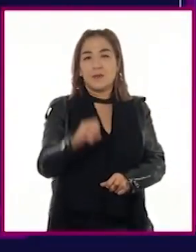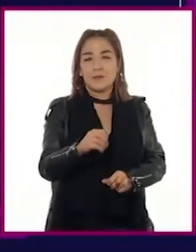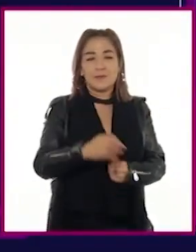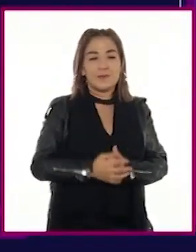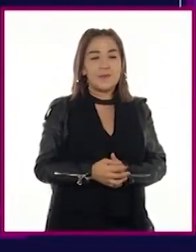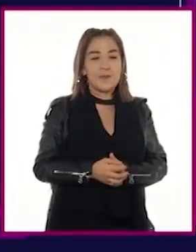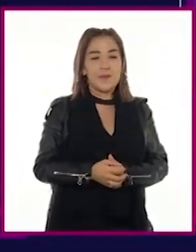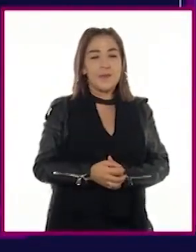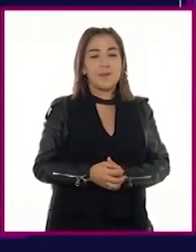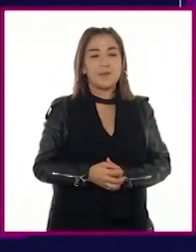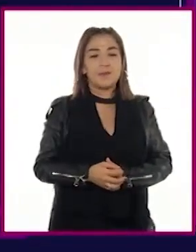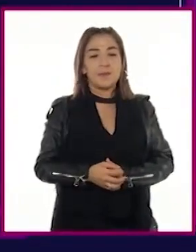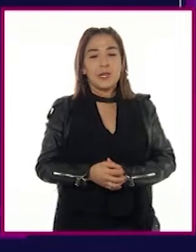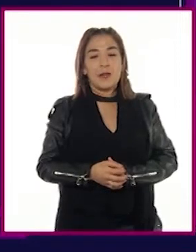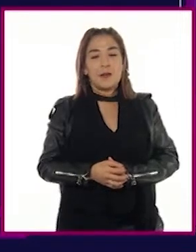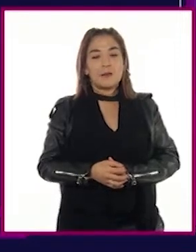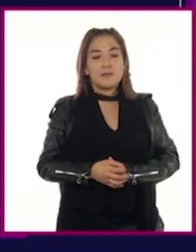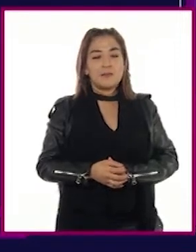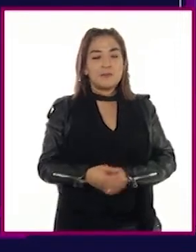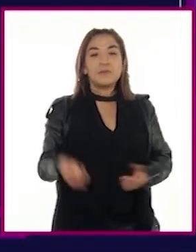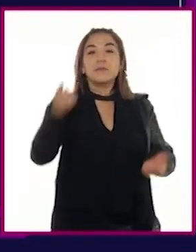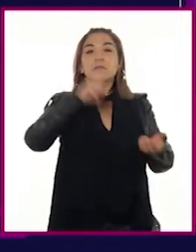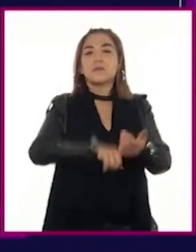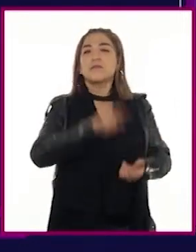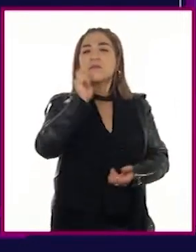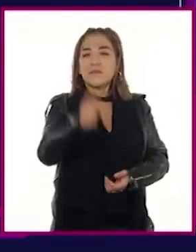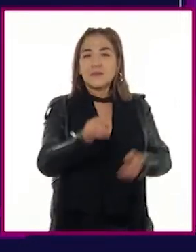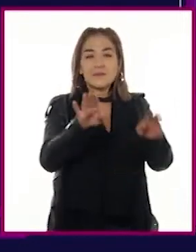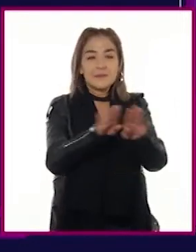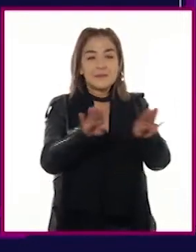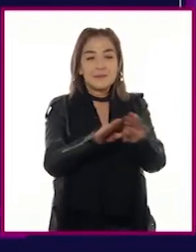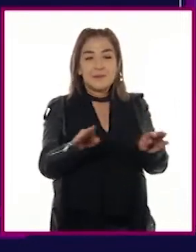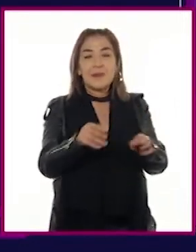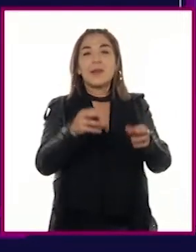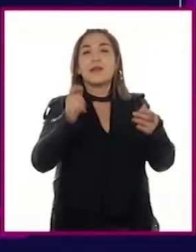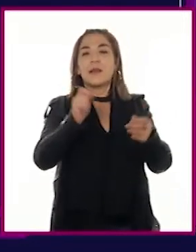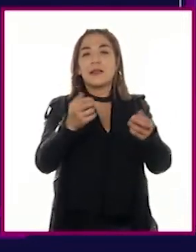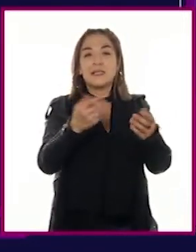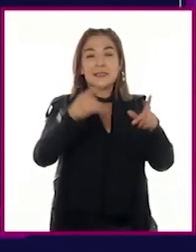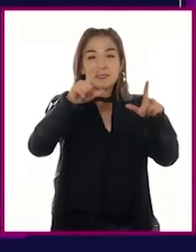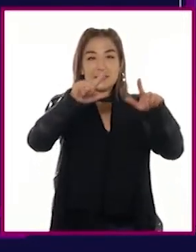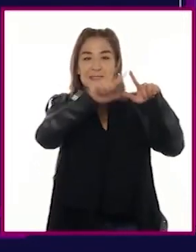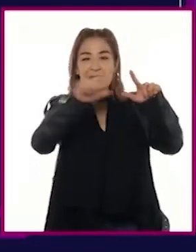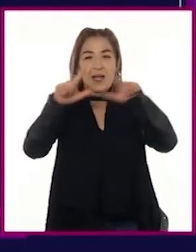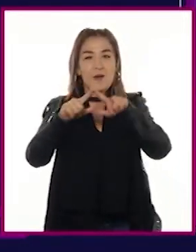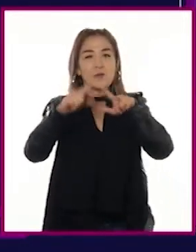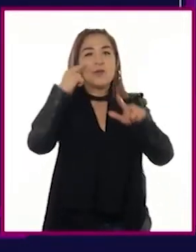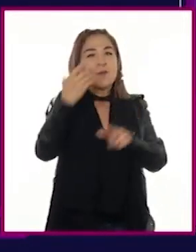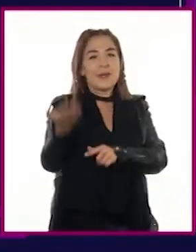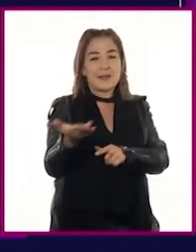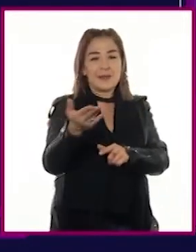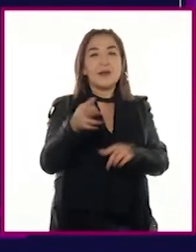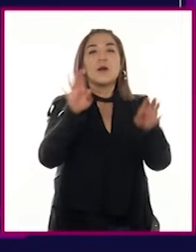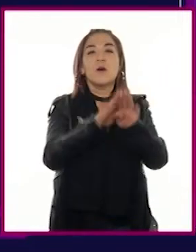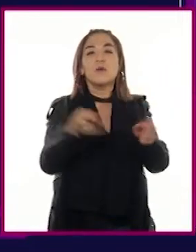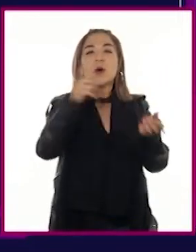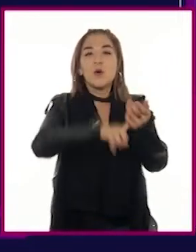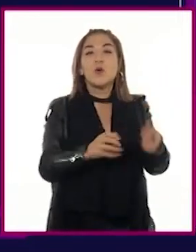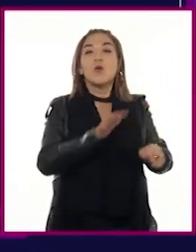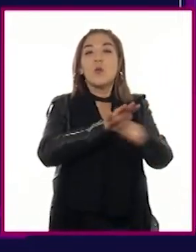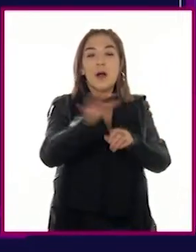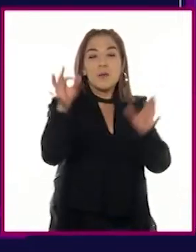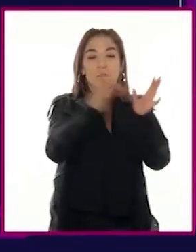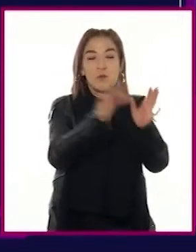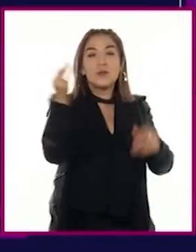intenta plantear la proporción que representa la semejanza de los triángulos de la imagen, y para este caso se